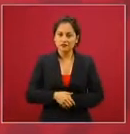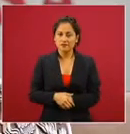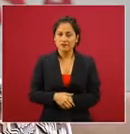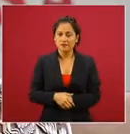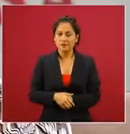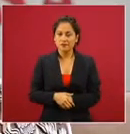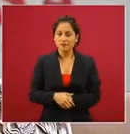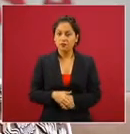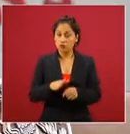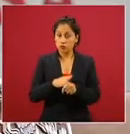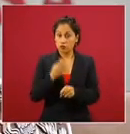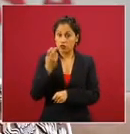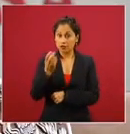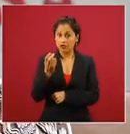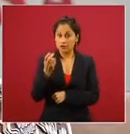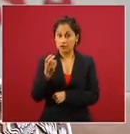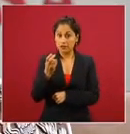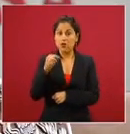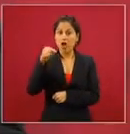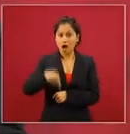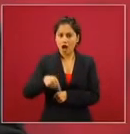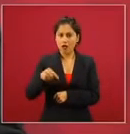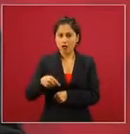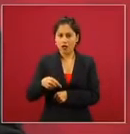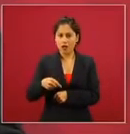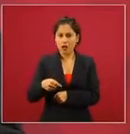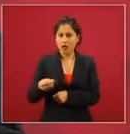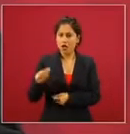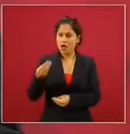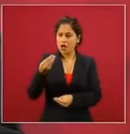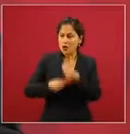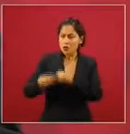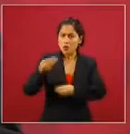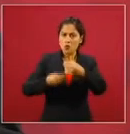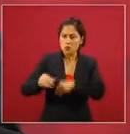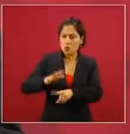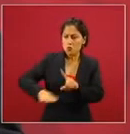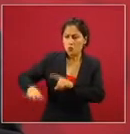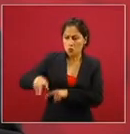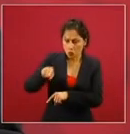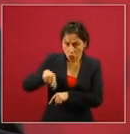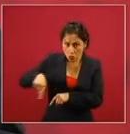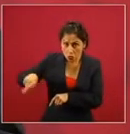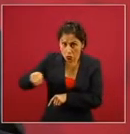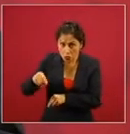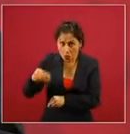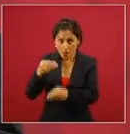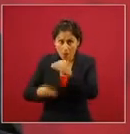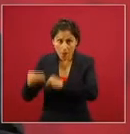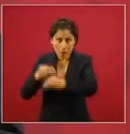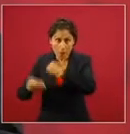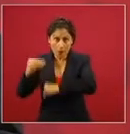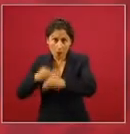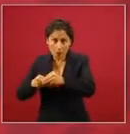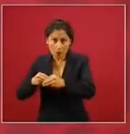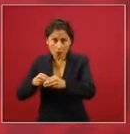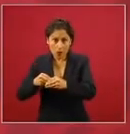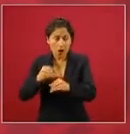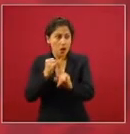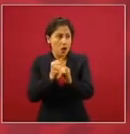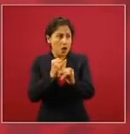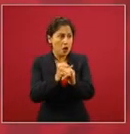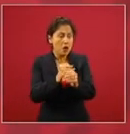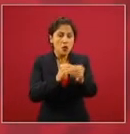entre más debate haya en los medios, mejor, y en las redes,